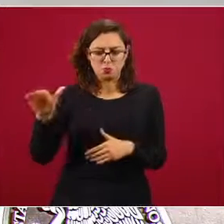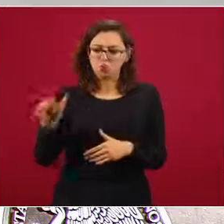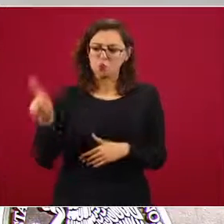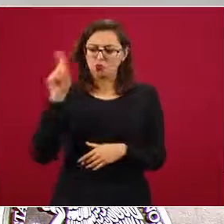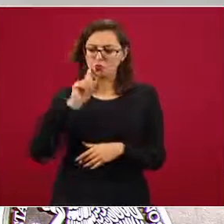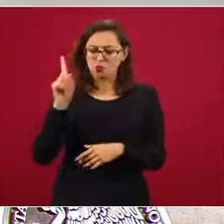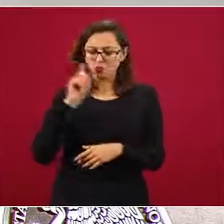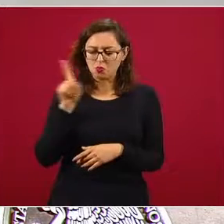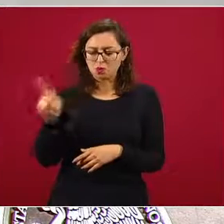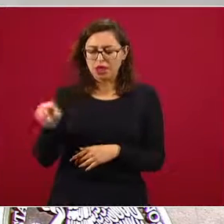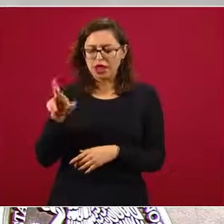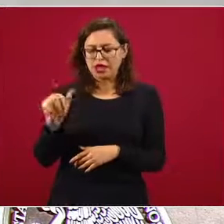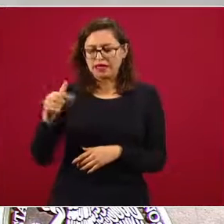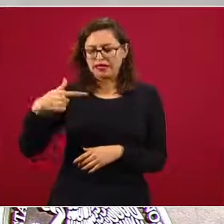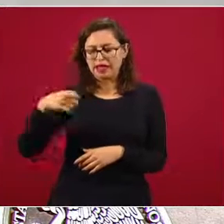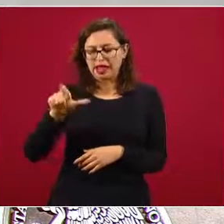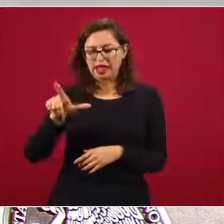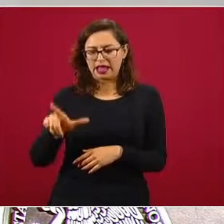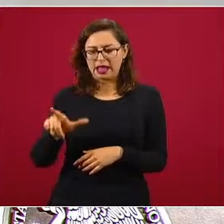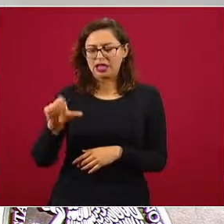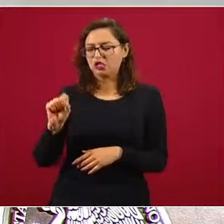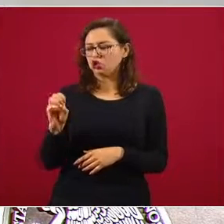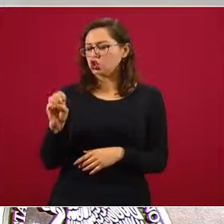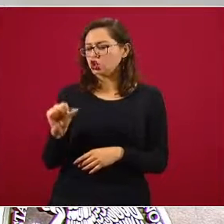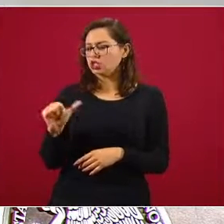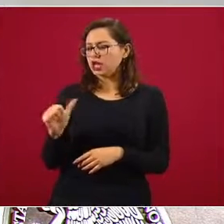maestra Raquel Sosa que venga